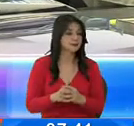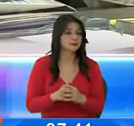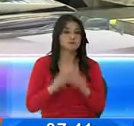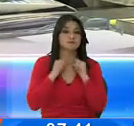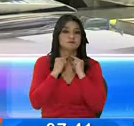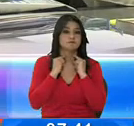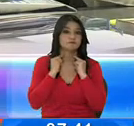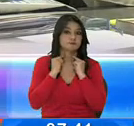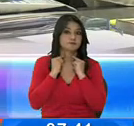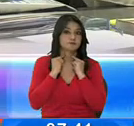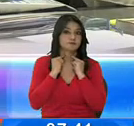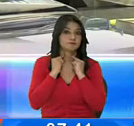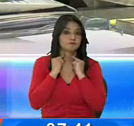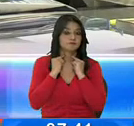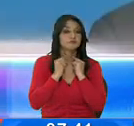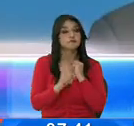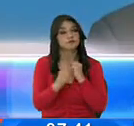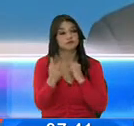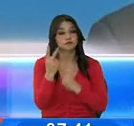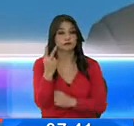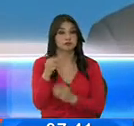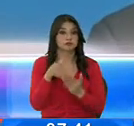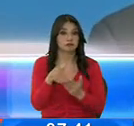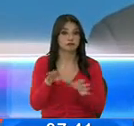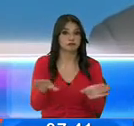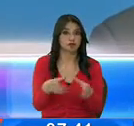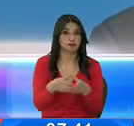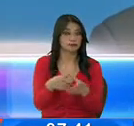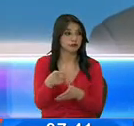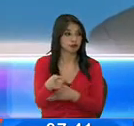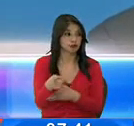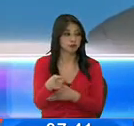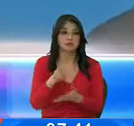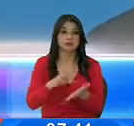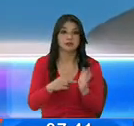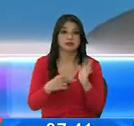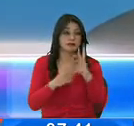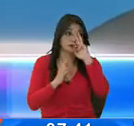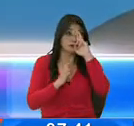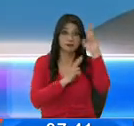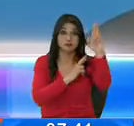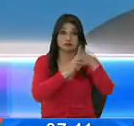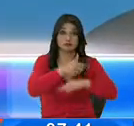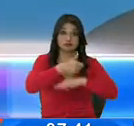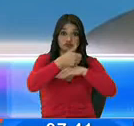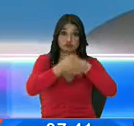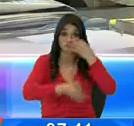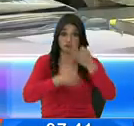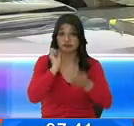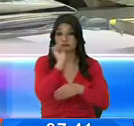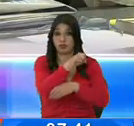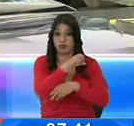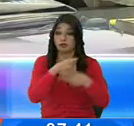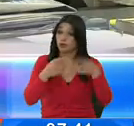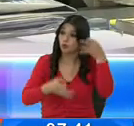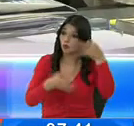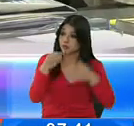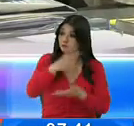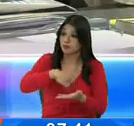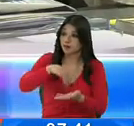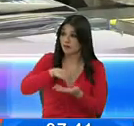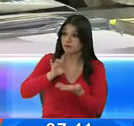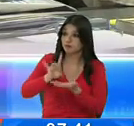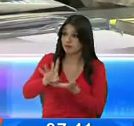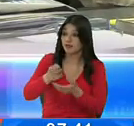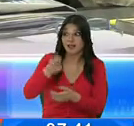y a sus otros dos miembros de esa comisión por haber desacatado una resolución del juez de manabí ya destituido casi